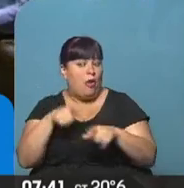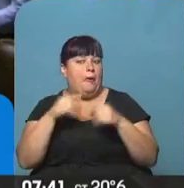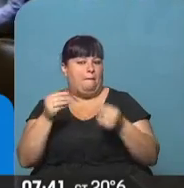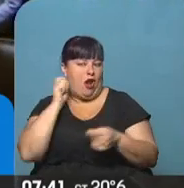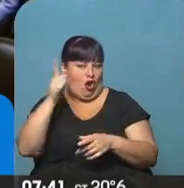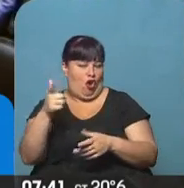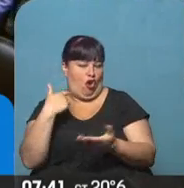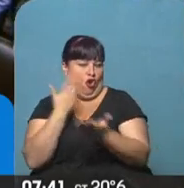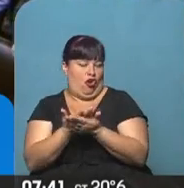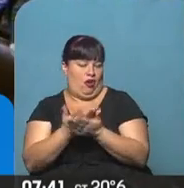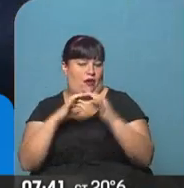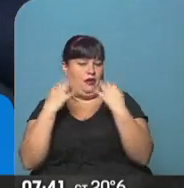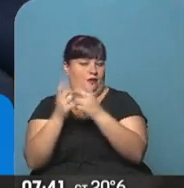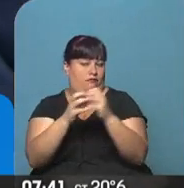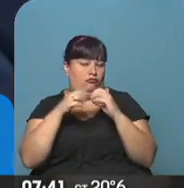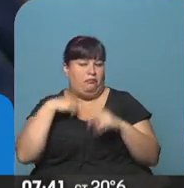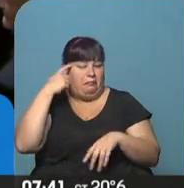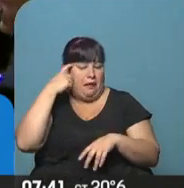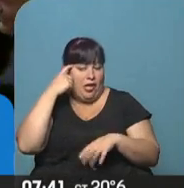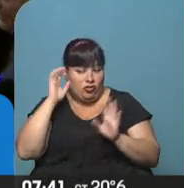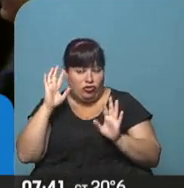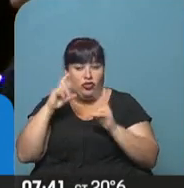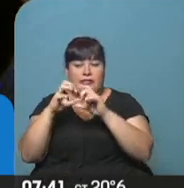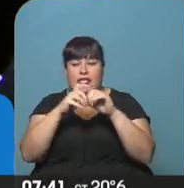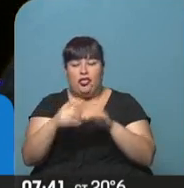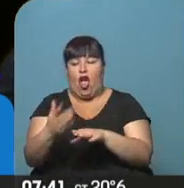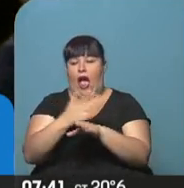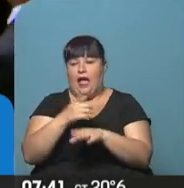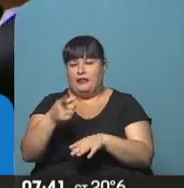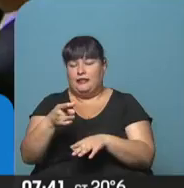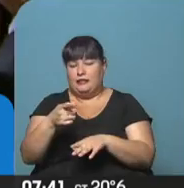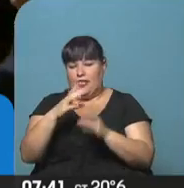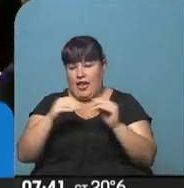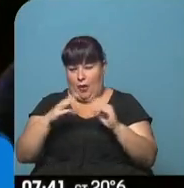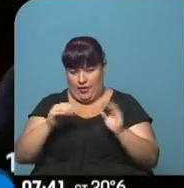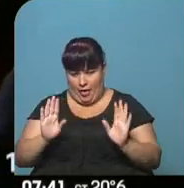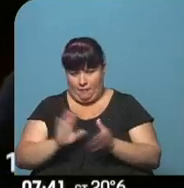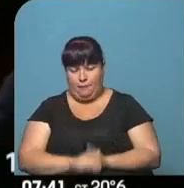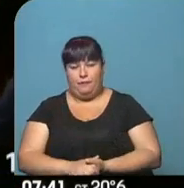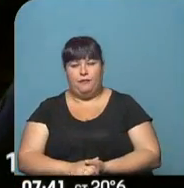llevarlas al recinto, suponemos, en la sesión previa a Navidad.